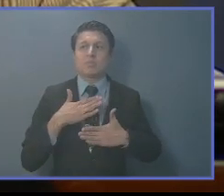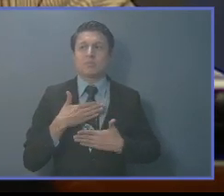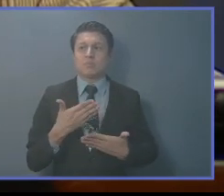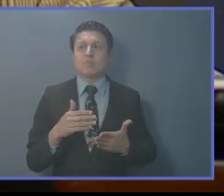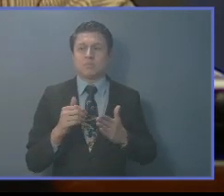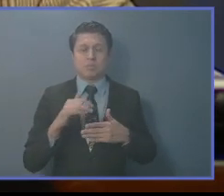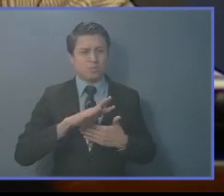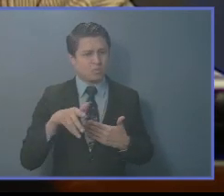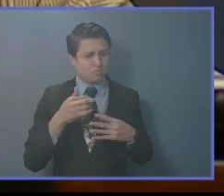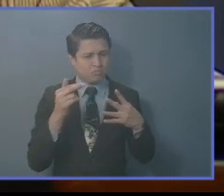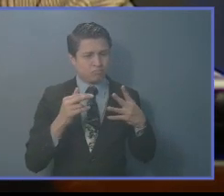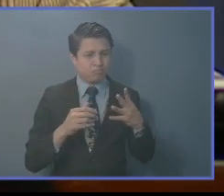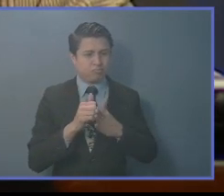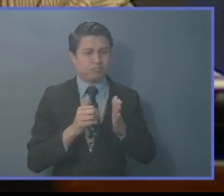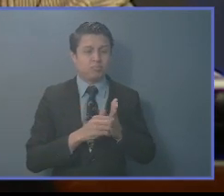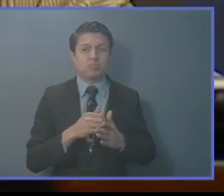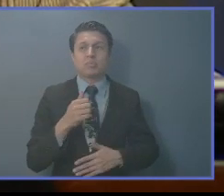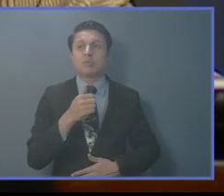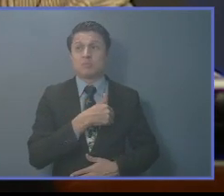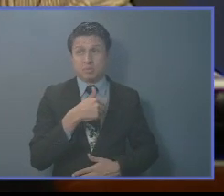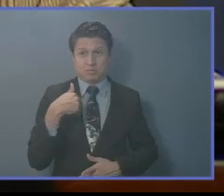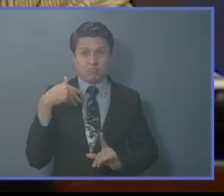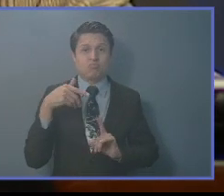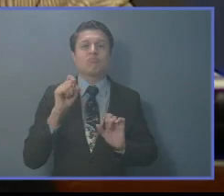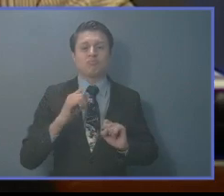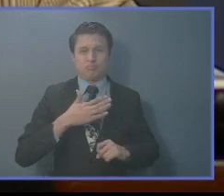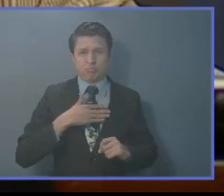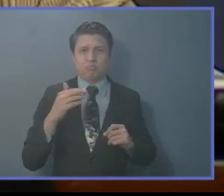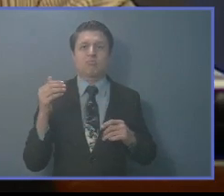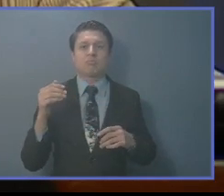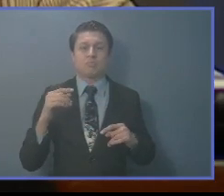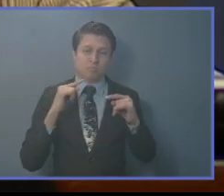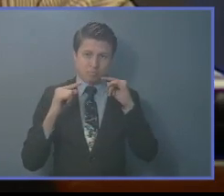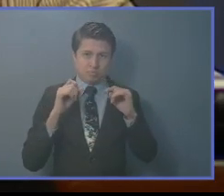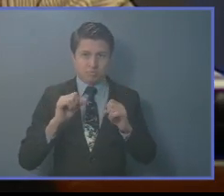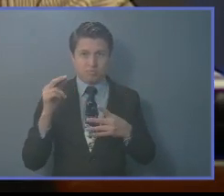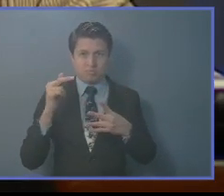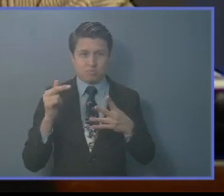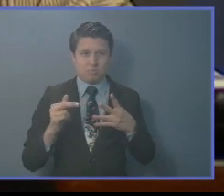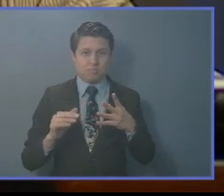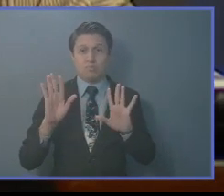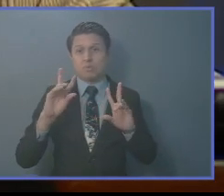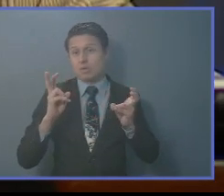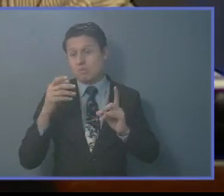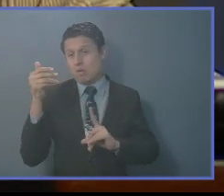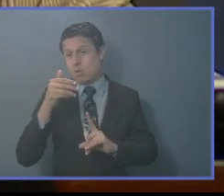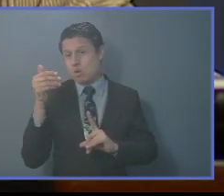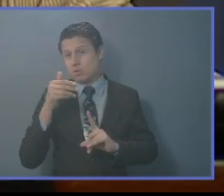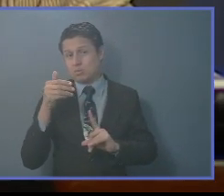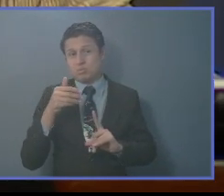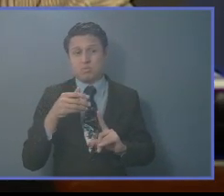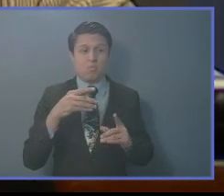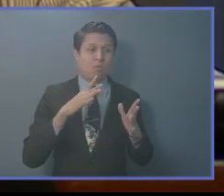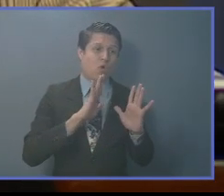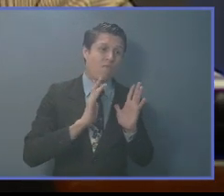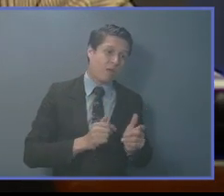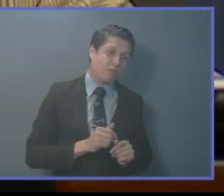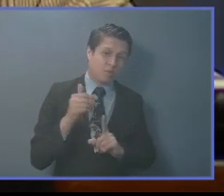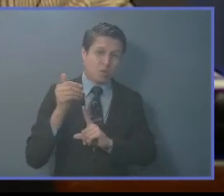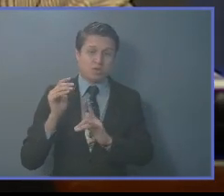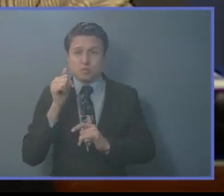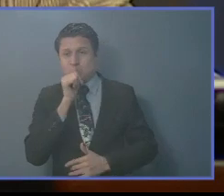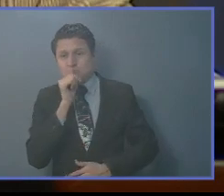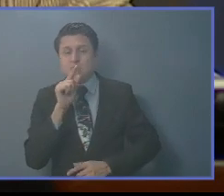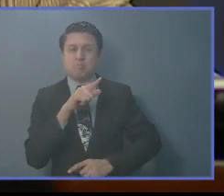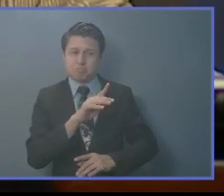artículo anterior, el Ministerio de Educación tiene la potestad de normar la reanudación de las actividades académicas públicas y privadas. Provisión de cierre